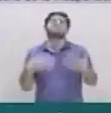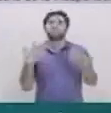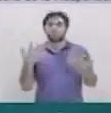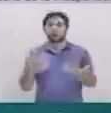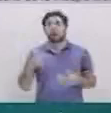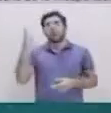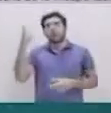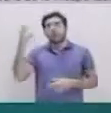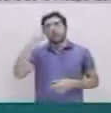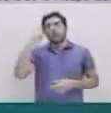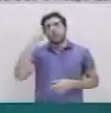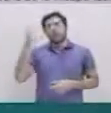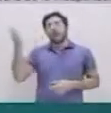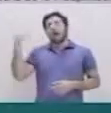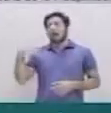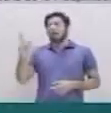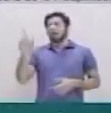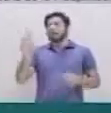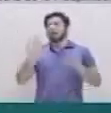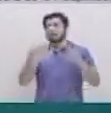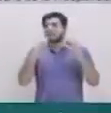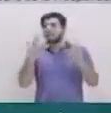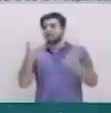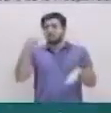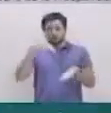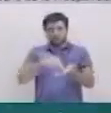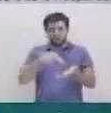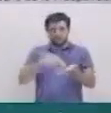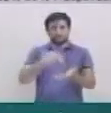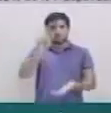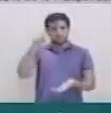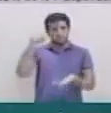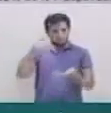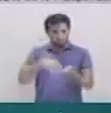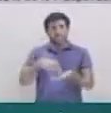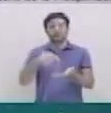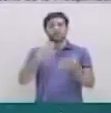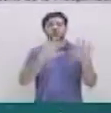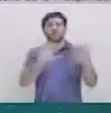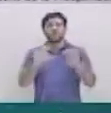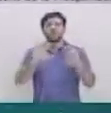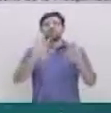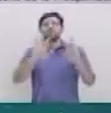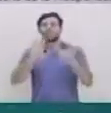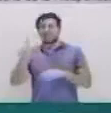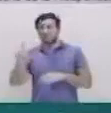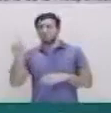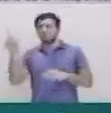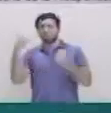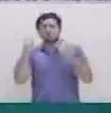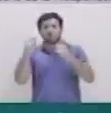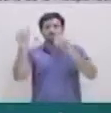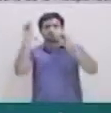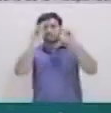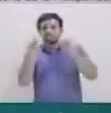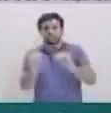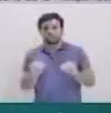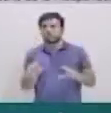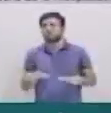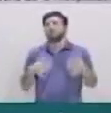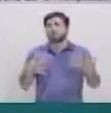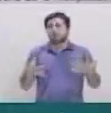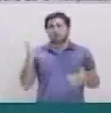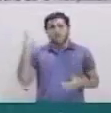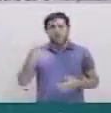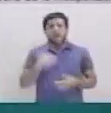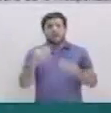de la independencia de Guatemala? Fue creado el 18 de noviembre de 1871 y está compuesto por varios elementos. Es uno